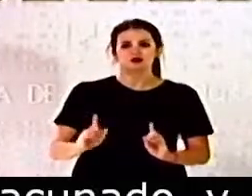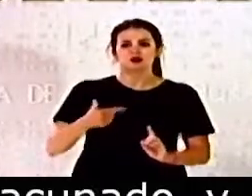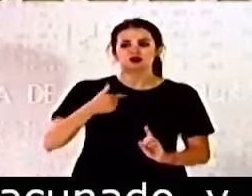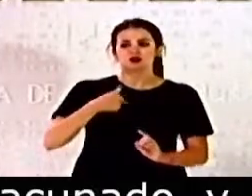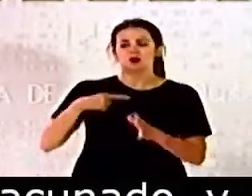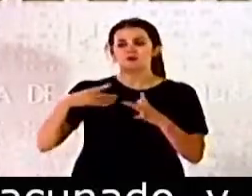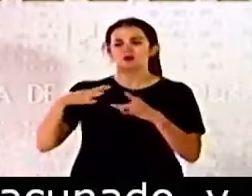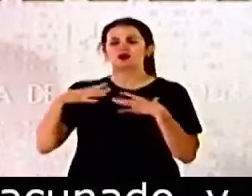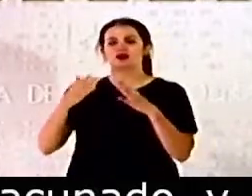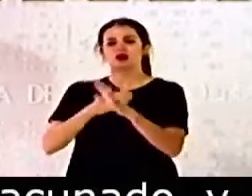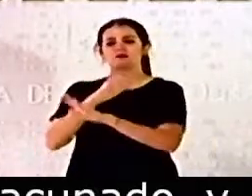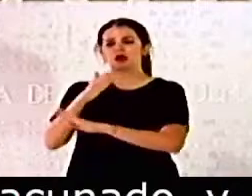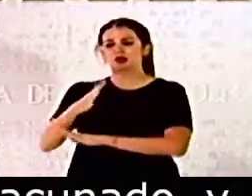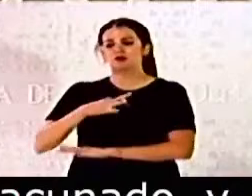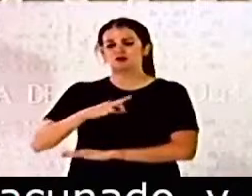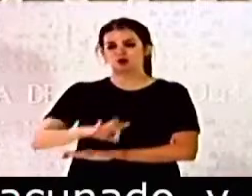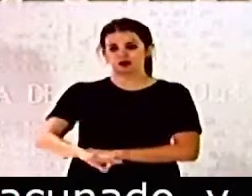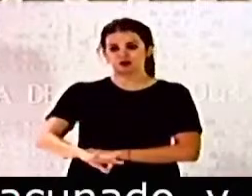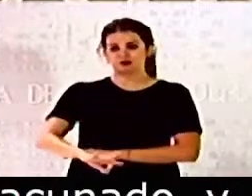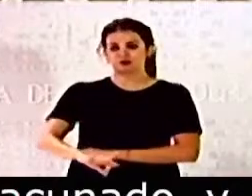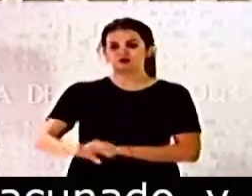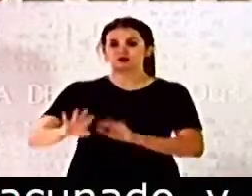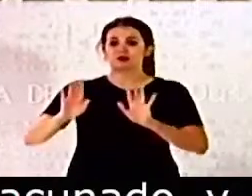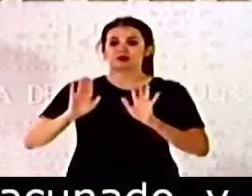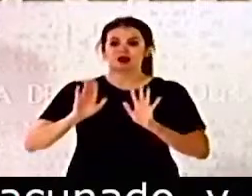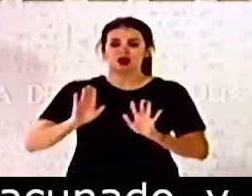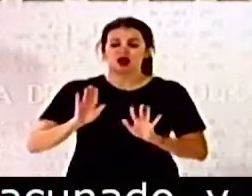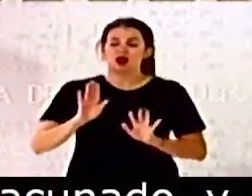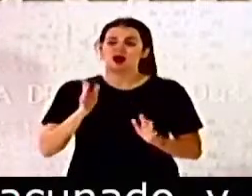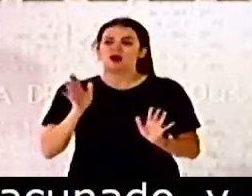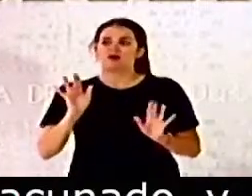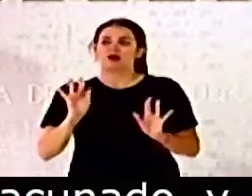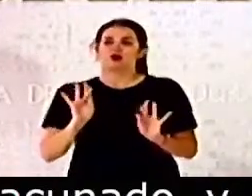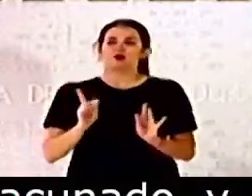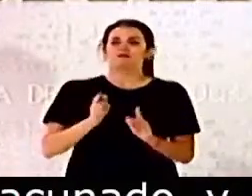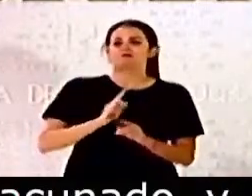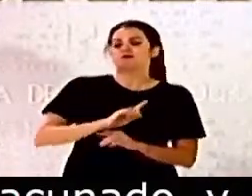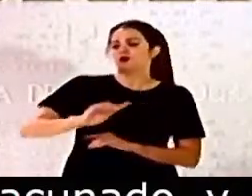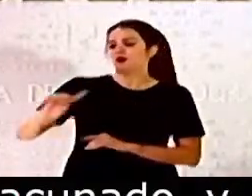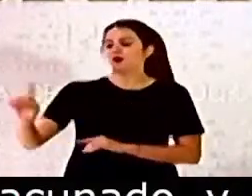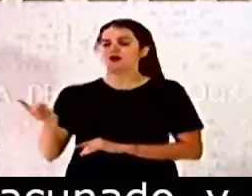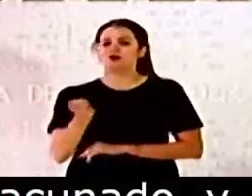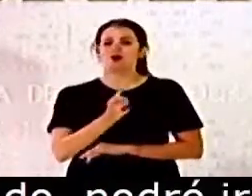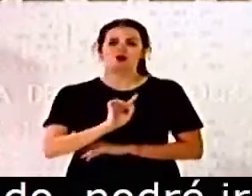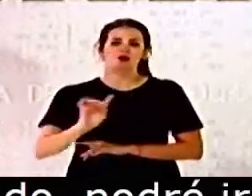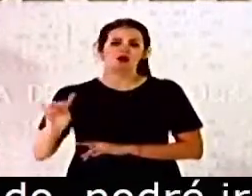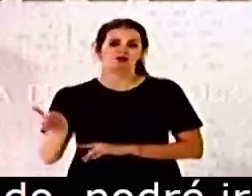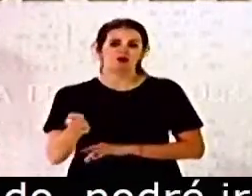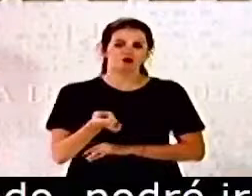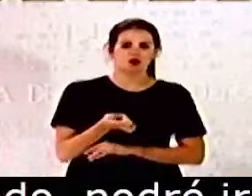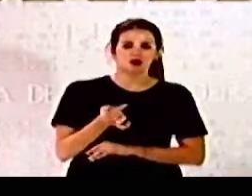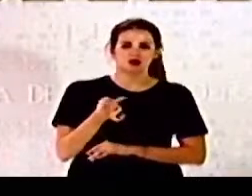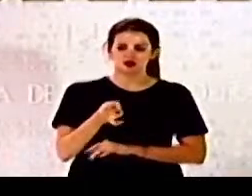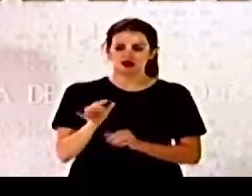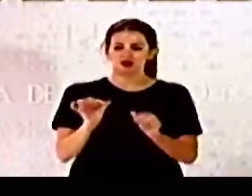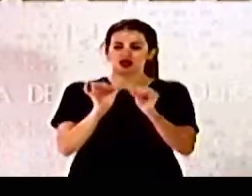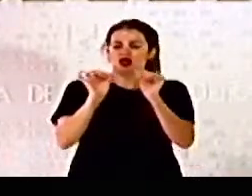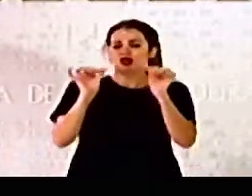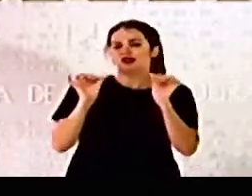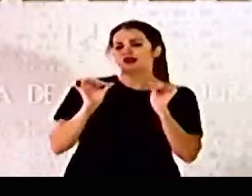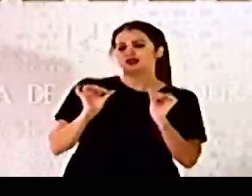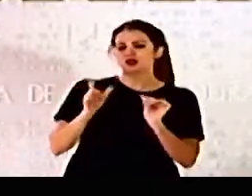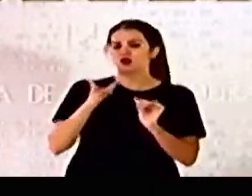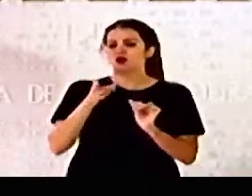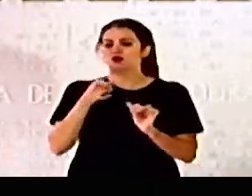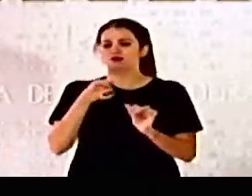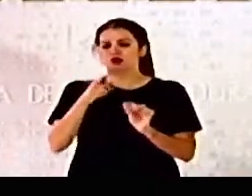las vacaciones. Ahora, para entrar y salir no es para lo que está diseñado la excepción que hemos puesto en la